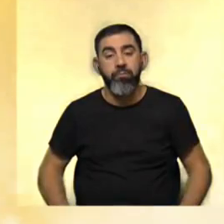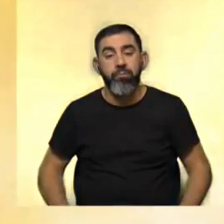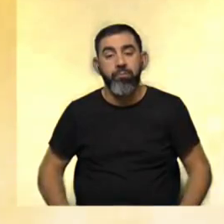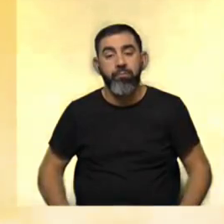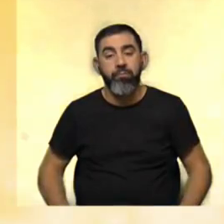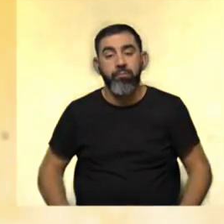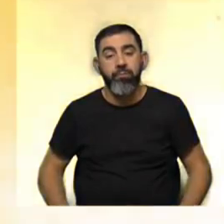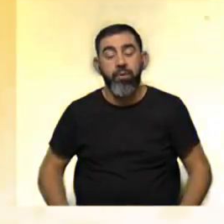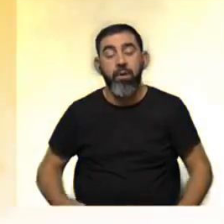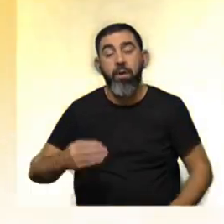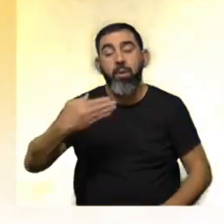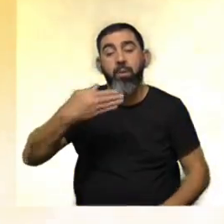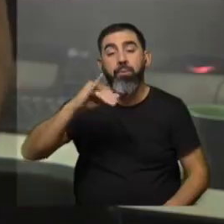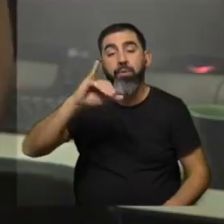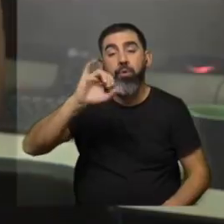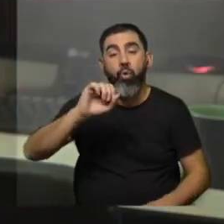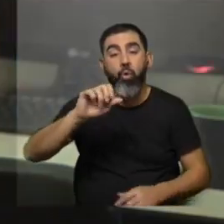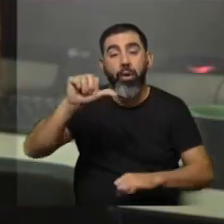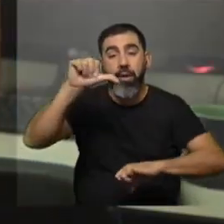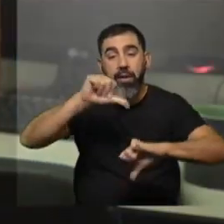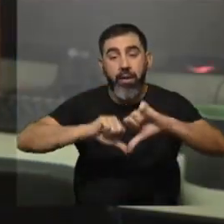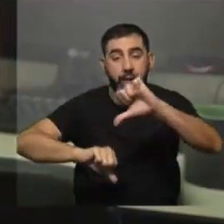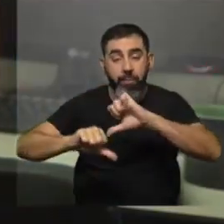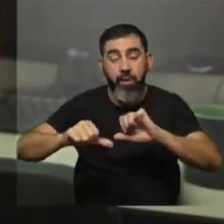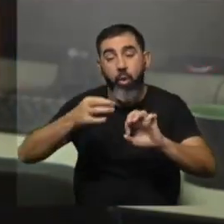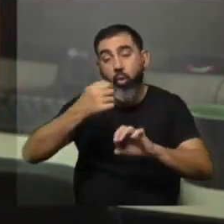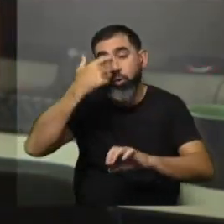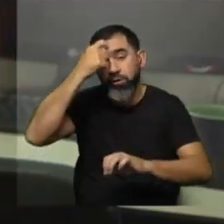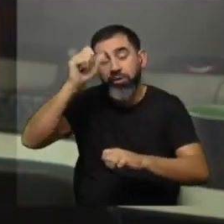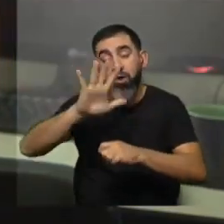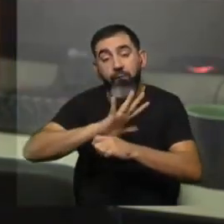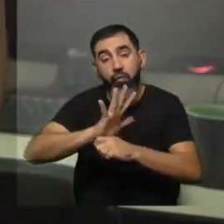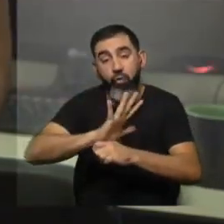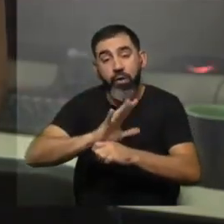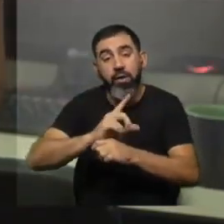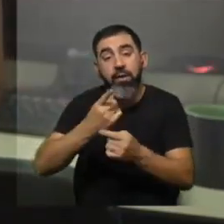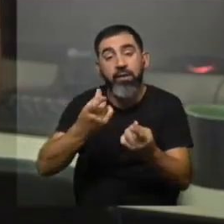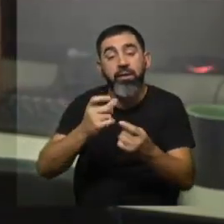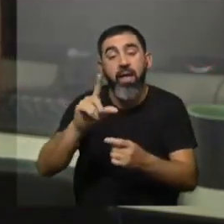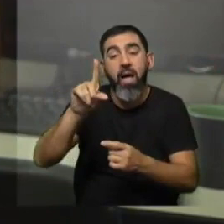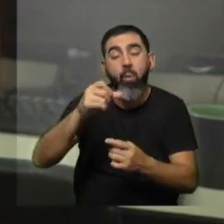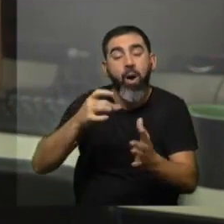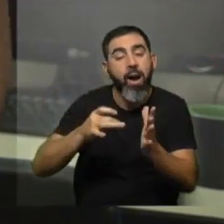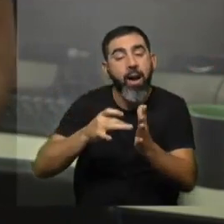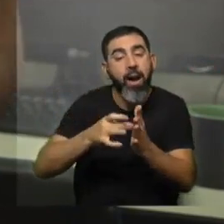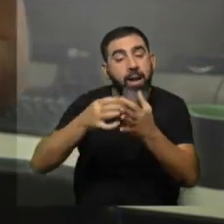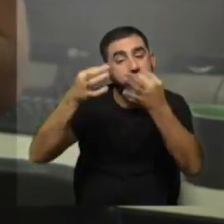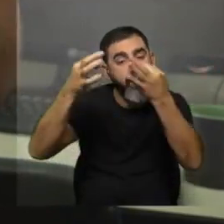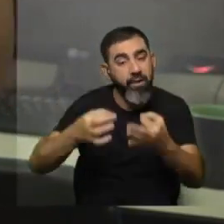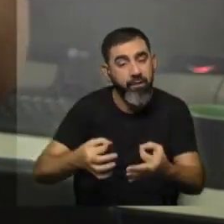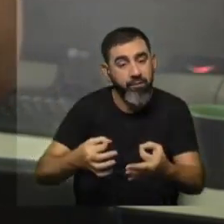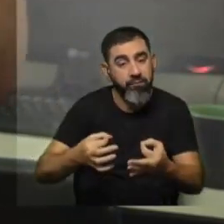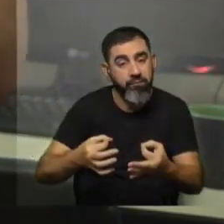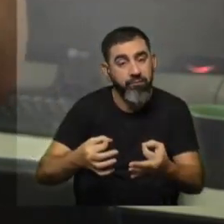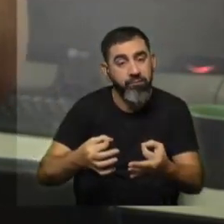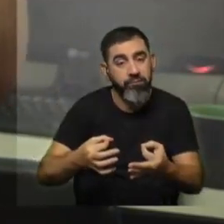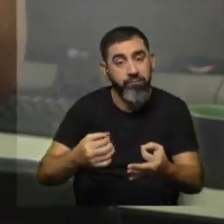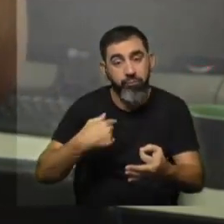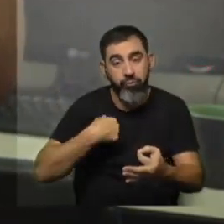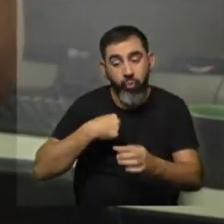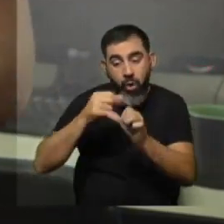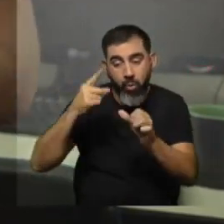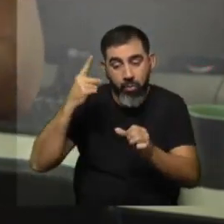Al menos en bioquímica o en las ciencias biológicas, lo que precisamos son aguas de calidad suficiente como para conocer, una vez que nosotros vamos a realizar